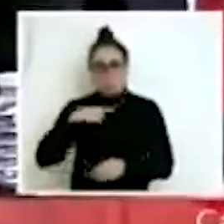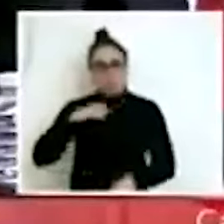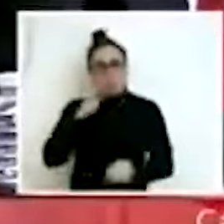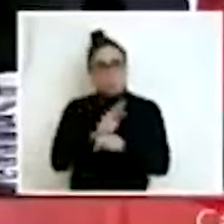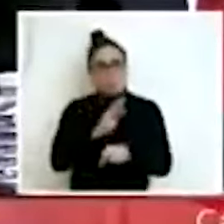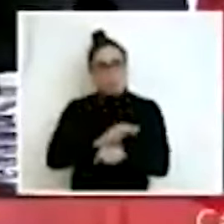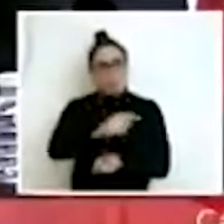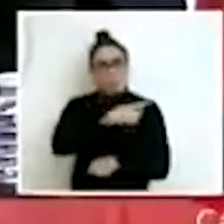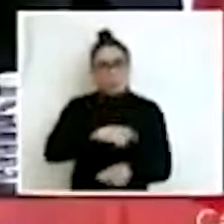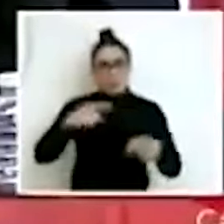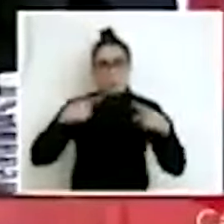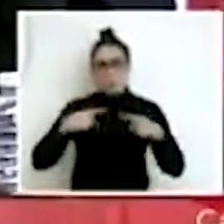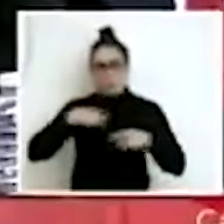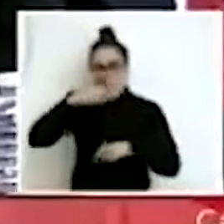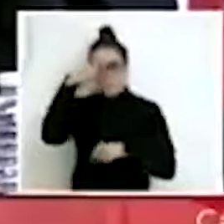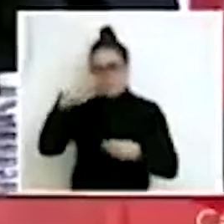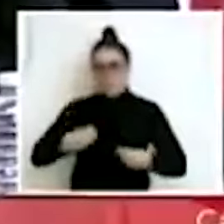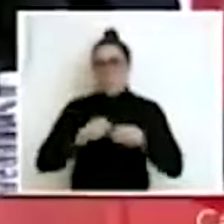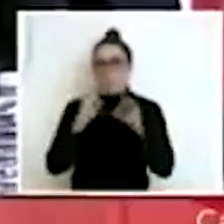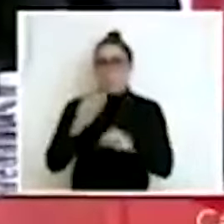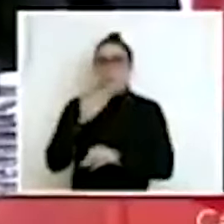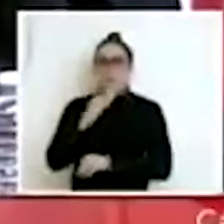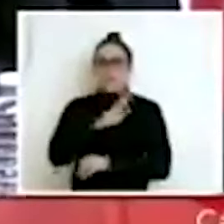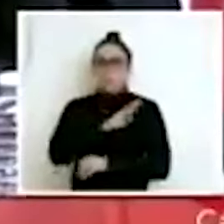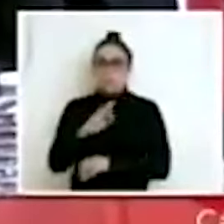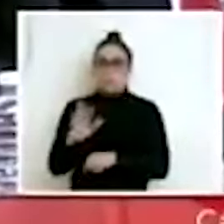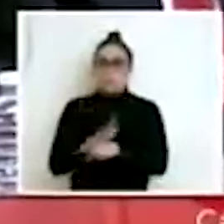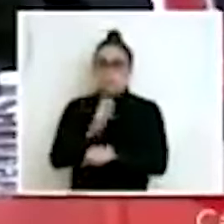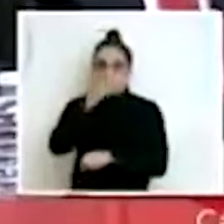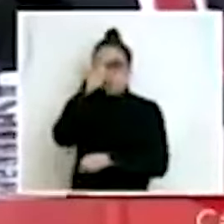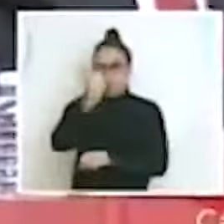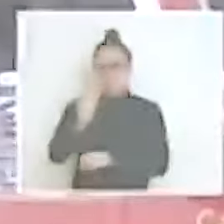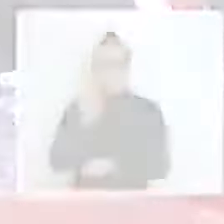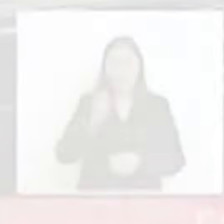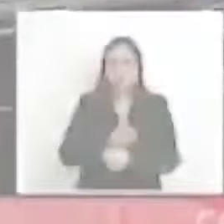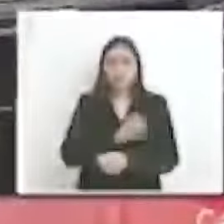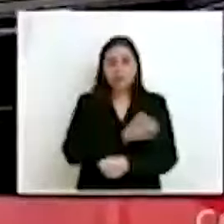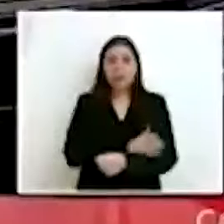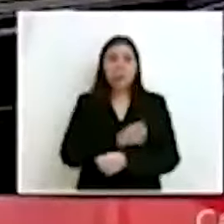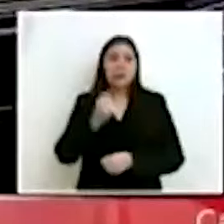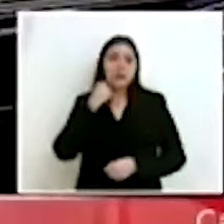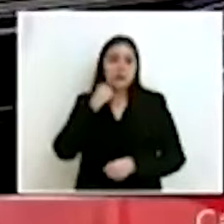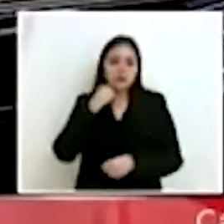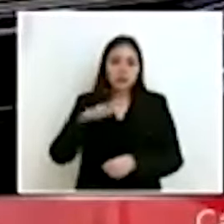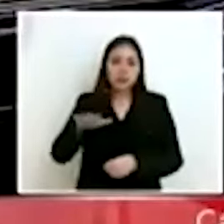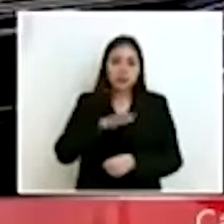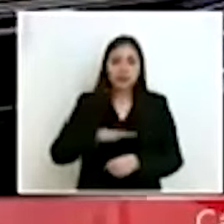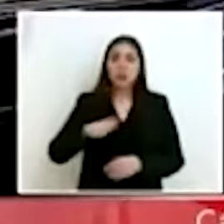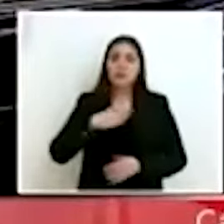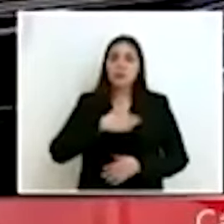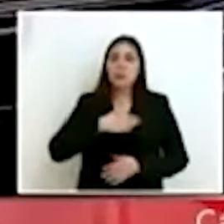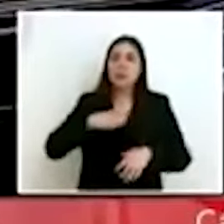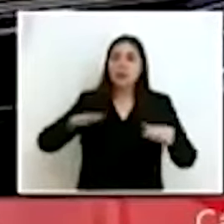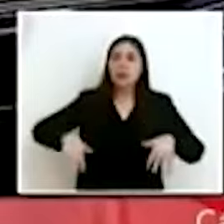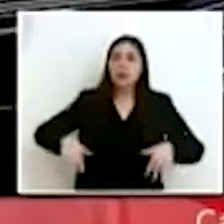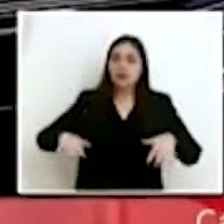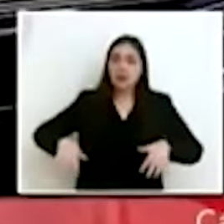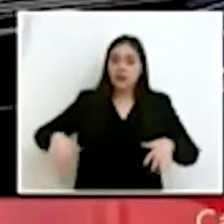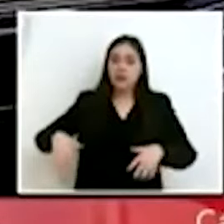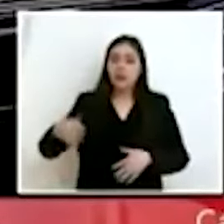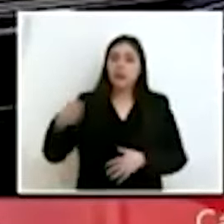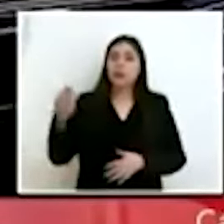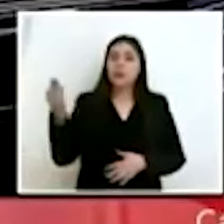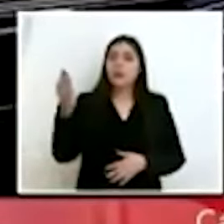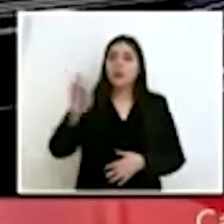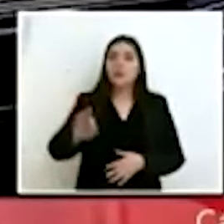pero evidentemente creo lo que me dices y aclaro lo siguiente. Yo y nosotros como